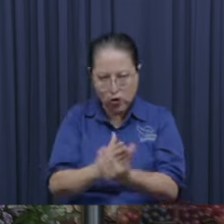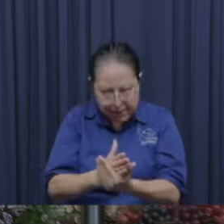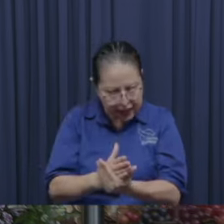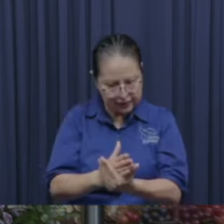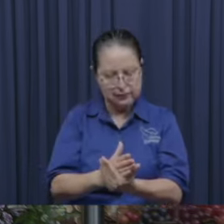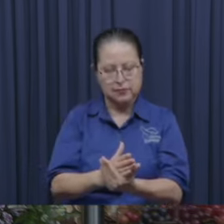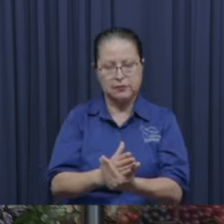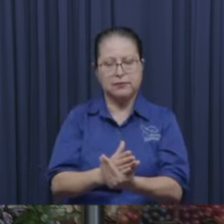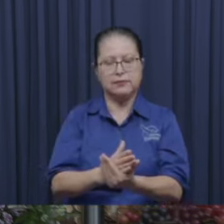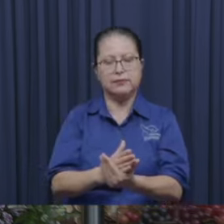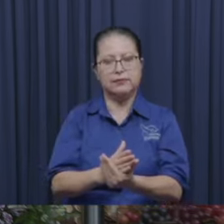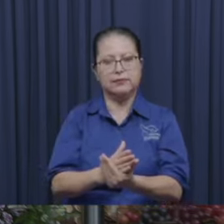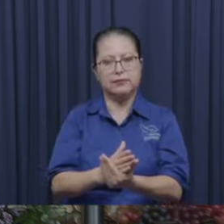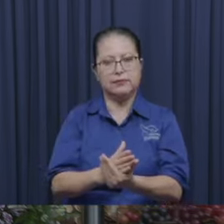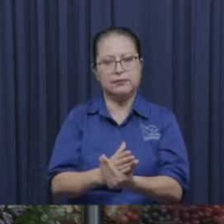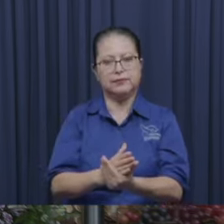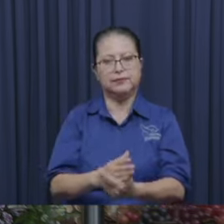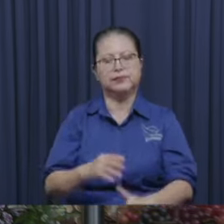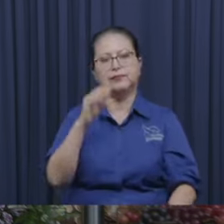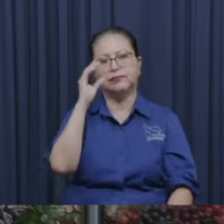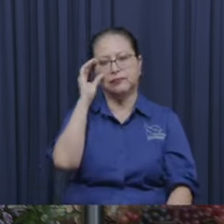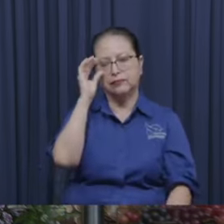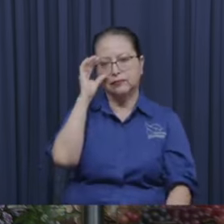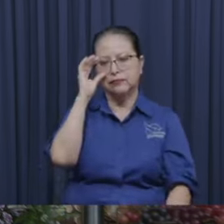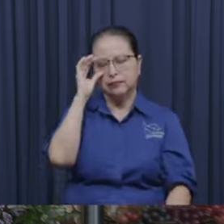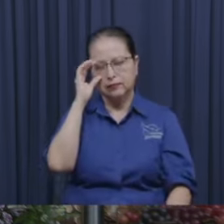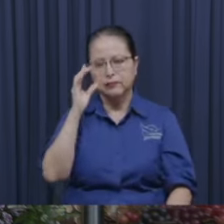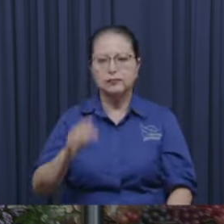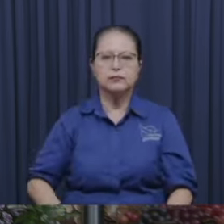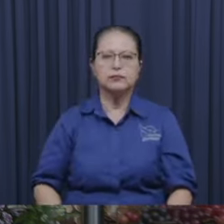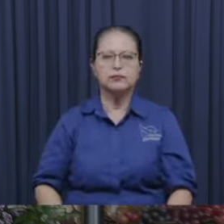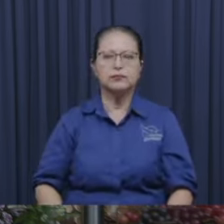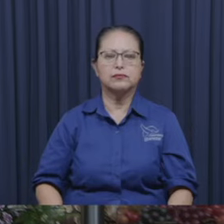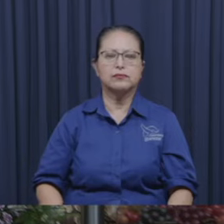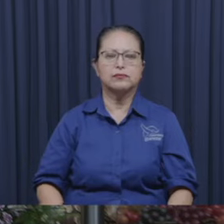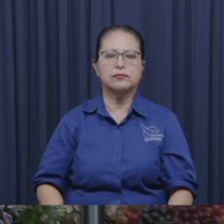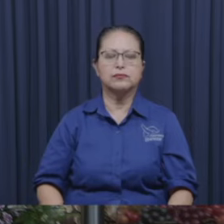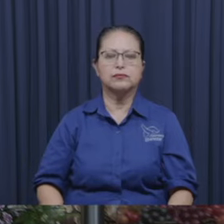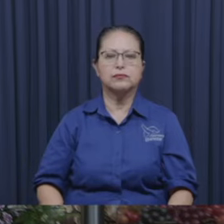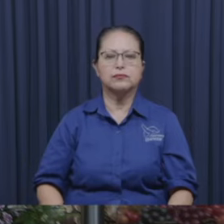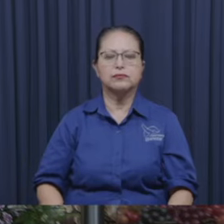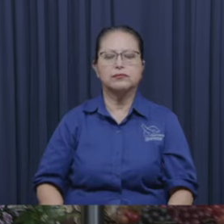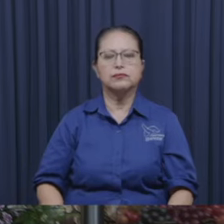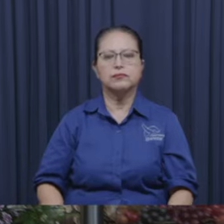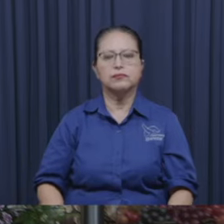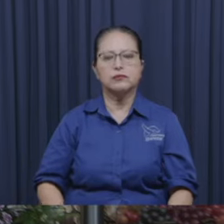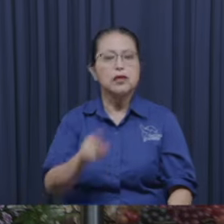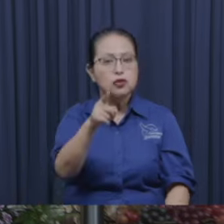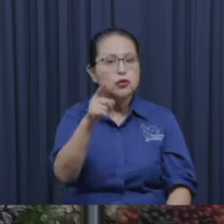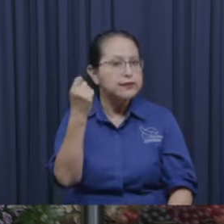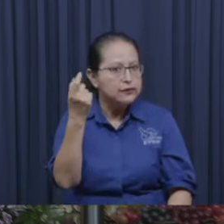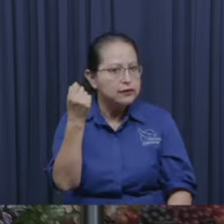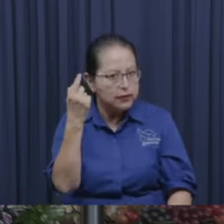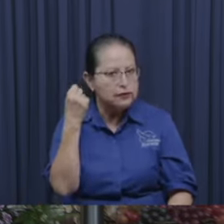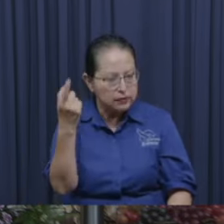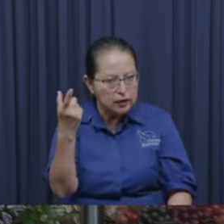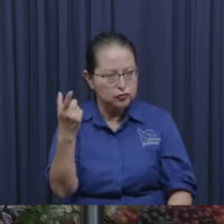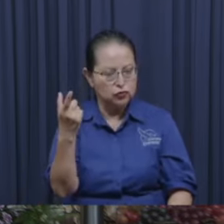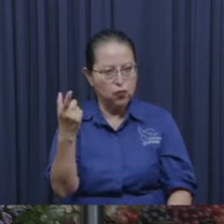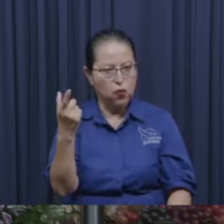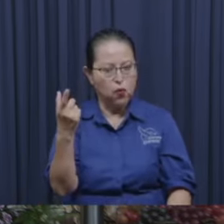entonces okay okay okay sigamos volvamos otra vez pero pero yo creo que ya me voy dando a entender cuál